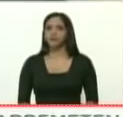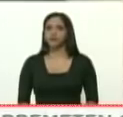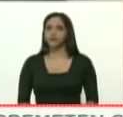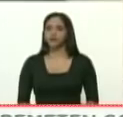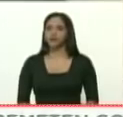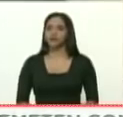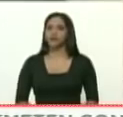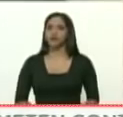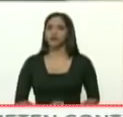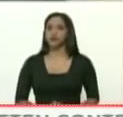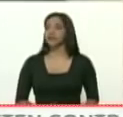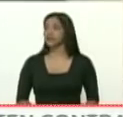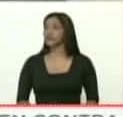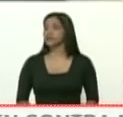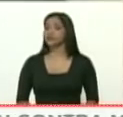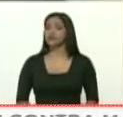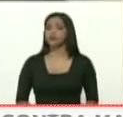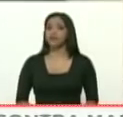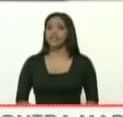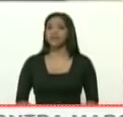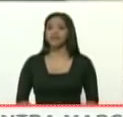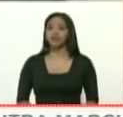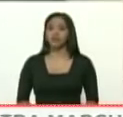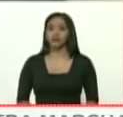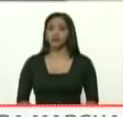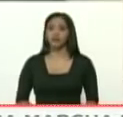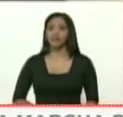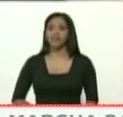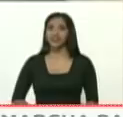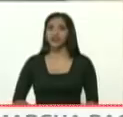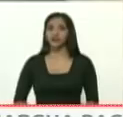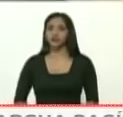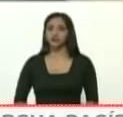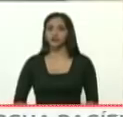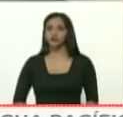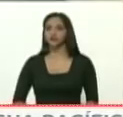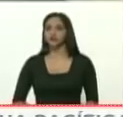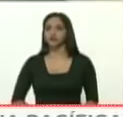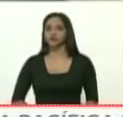convertirlo en un mecanismo de confusión ante la opinión pública